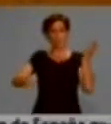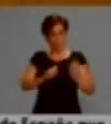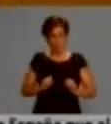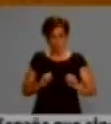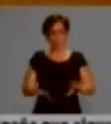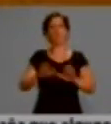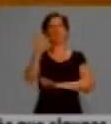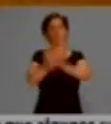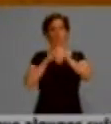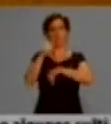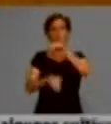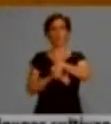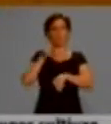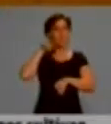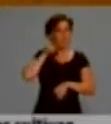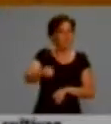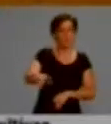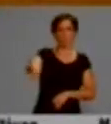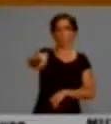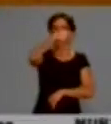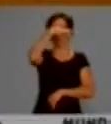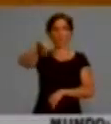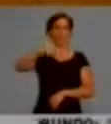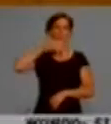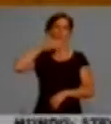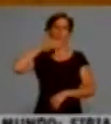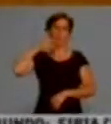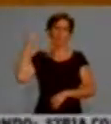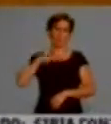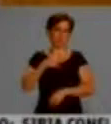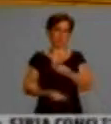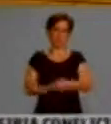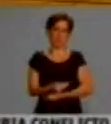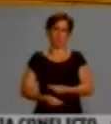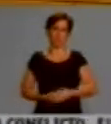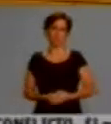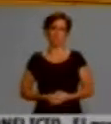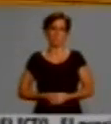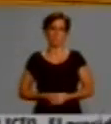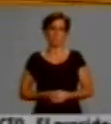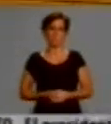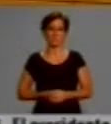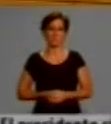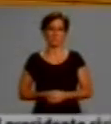convoque elecciones. Es ya lo único digno que puede hacer.